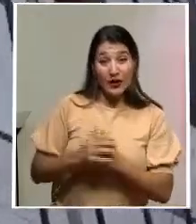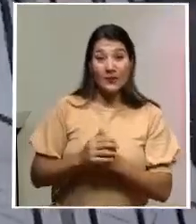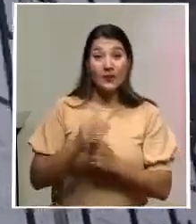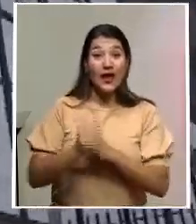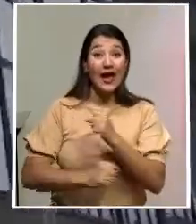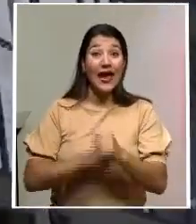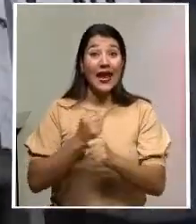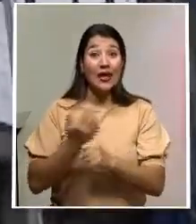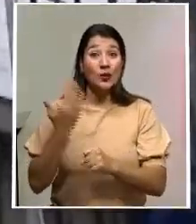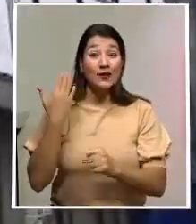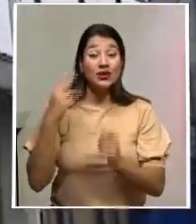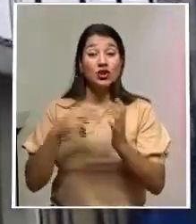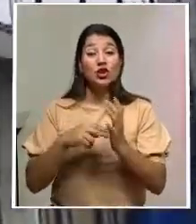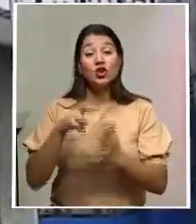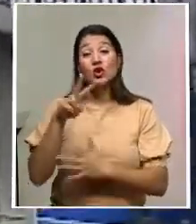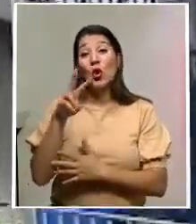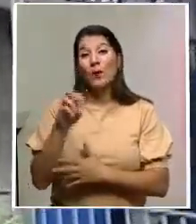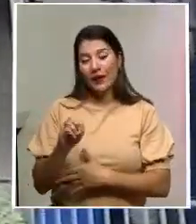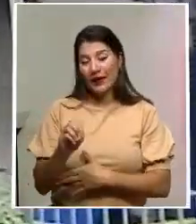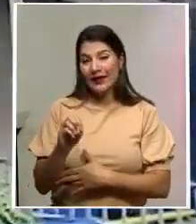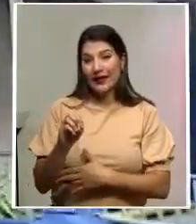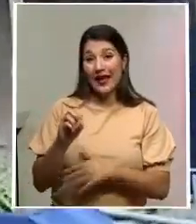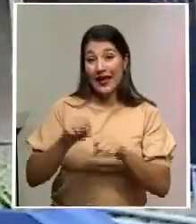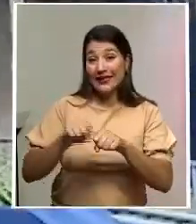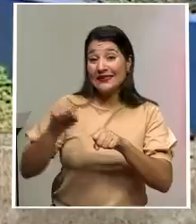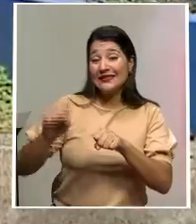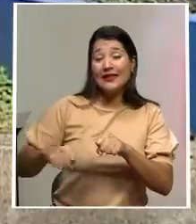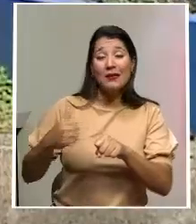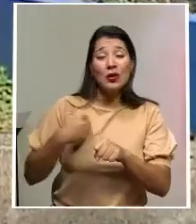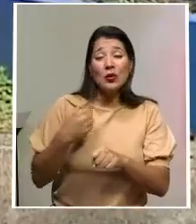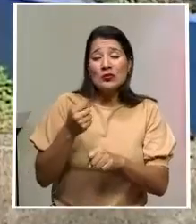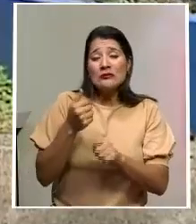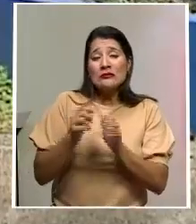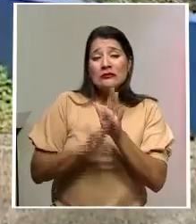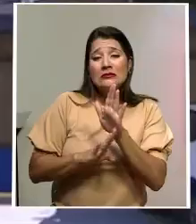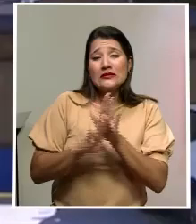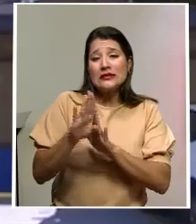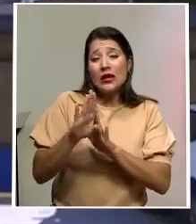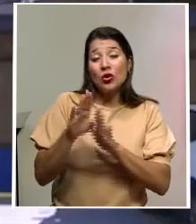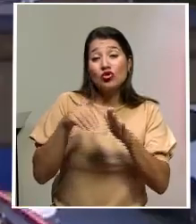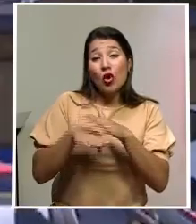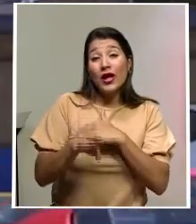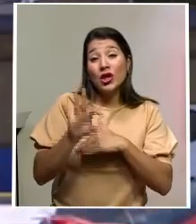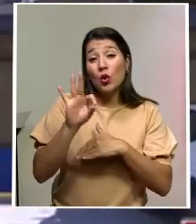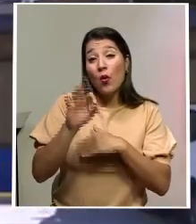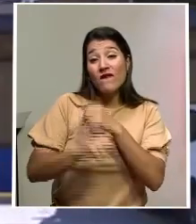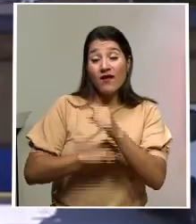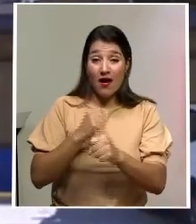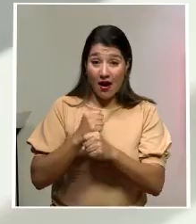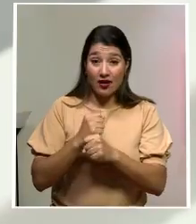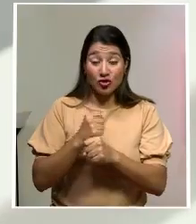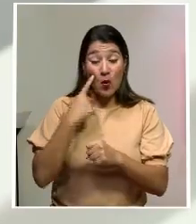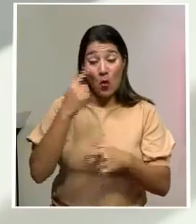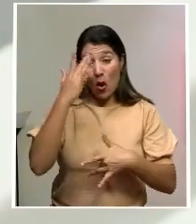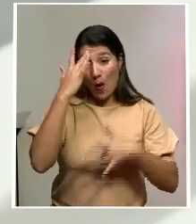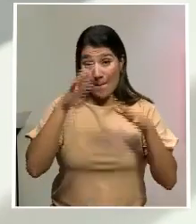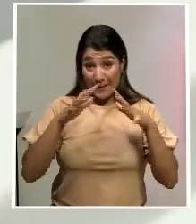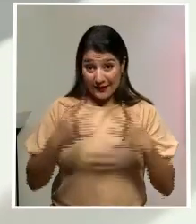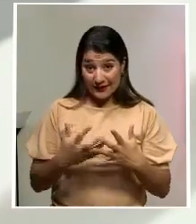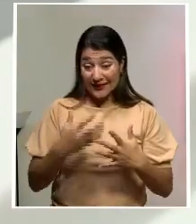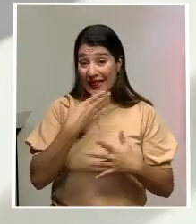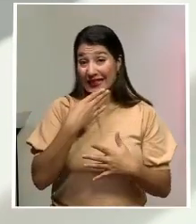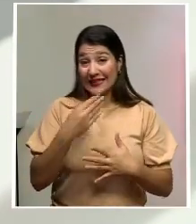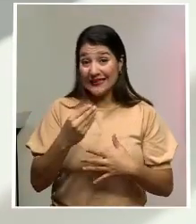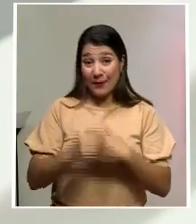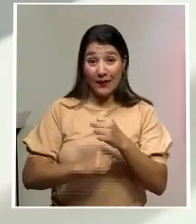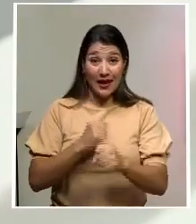2020, el régimen reportó el nivel más bajo de crecimiento de los últimos 9 años debido a la pandemia. A diciembre anterior, el saldo